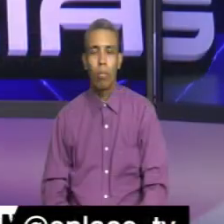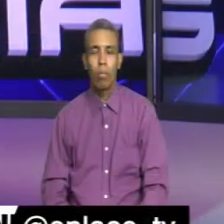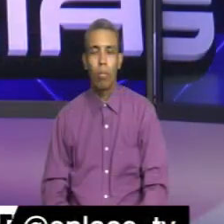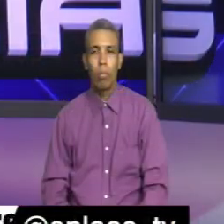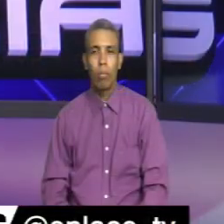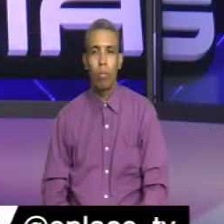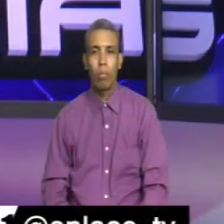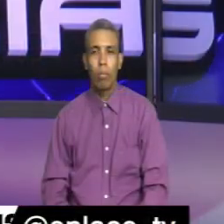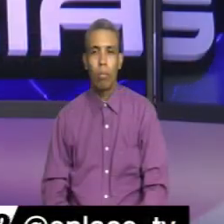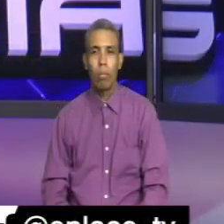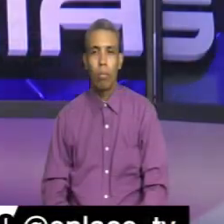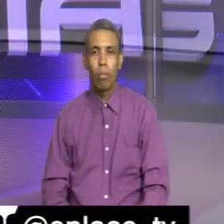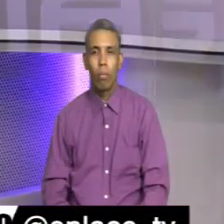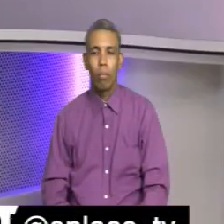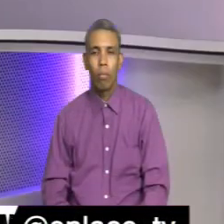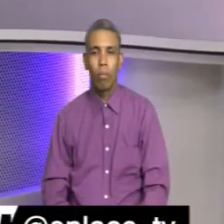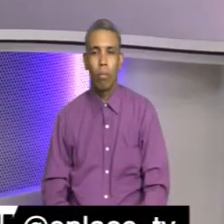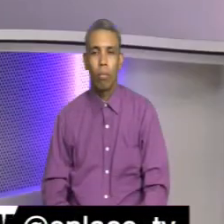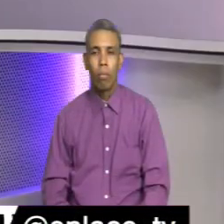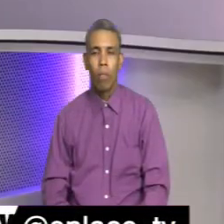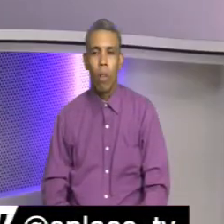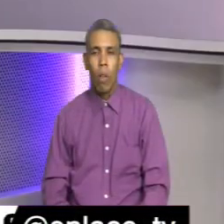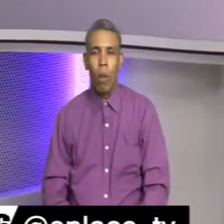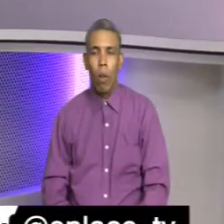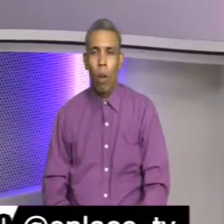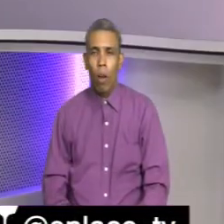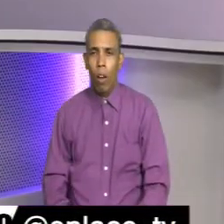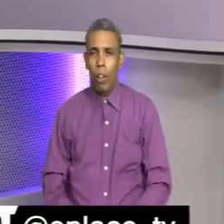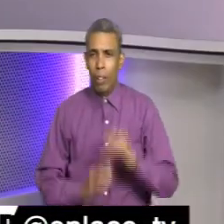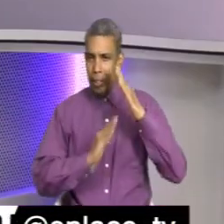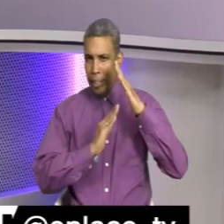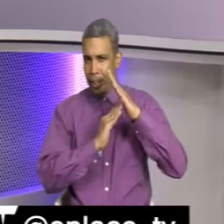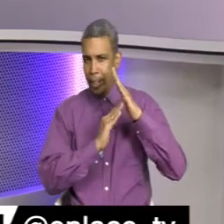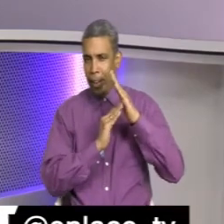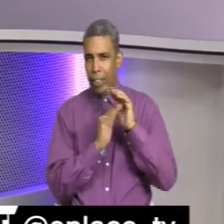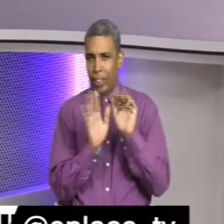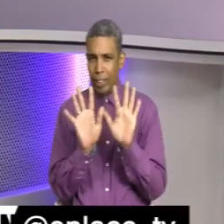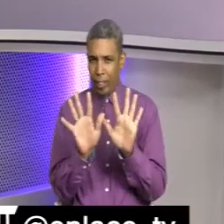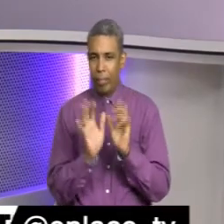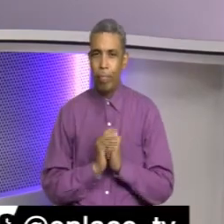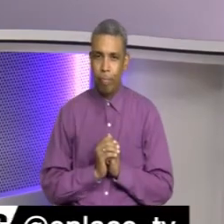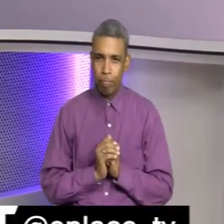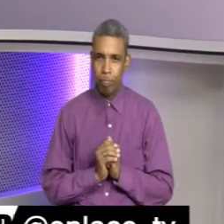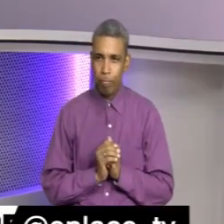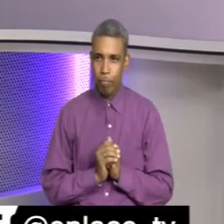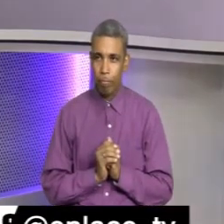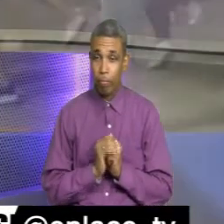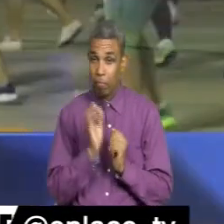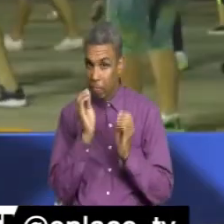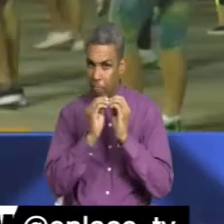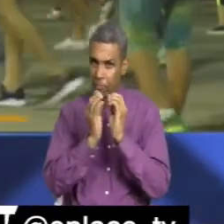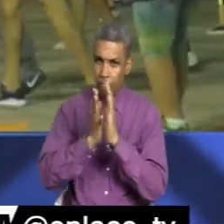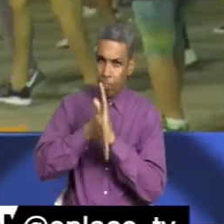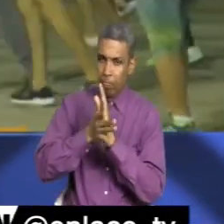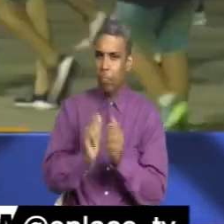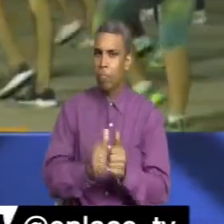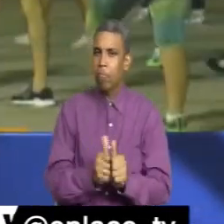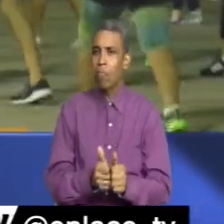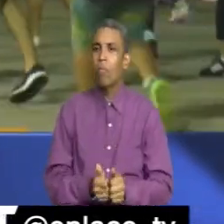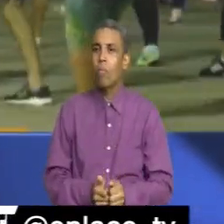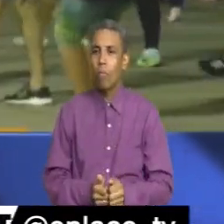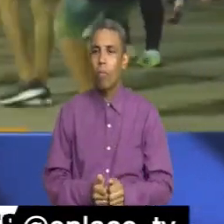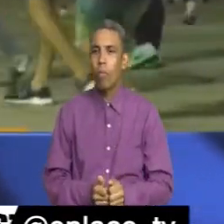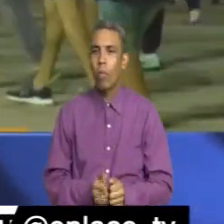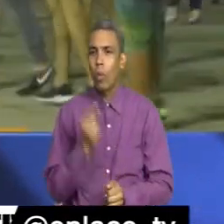Son las 6:28 minutos de la tarde, es momento de hacer una segunda pausa en el noticiero que usted quiere ver. Al volver en la información deportiva,